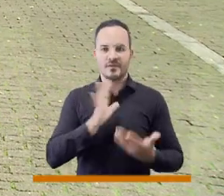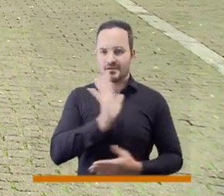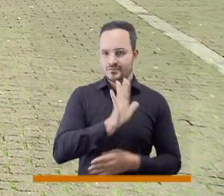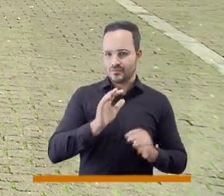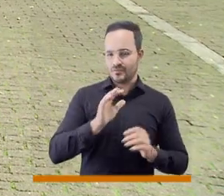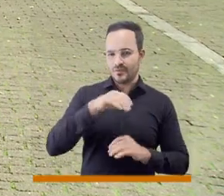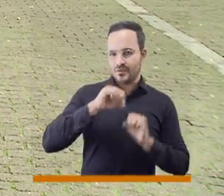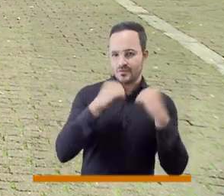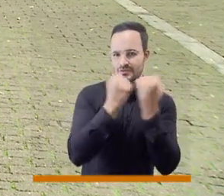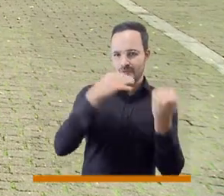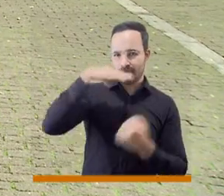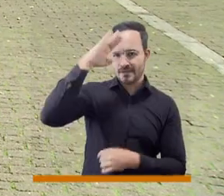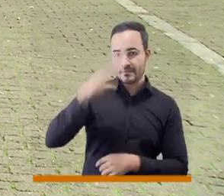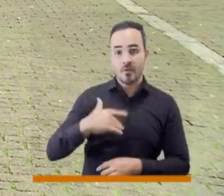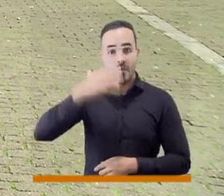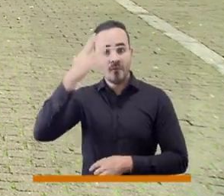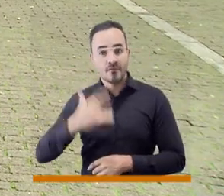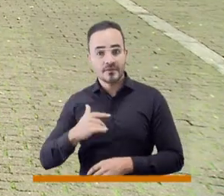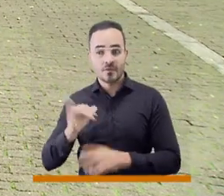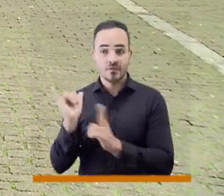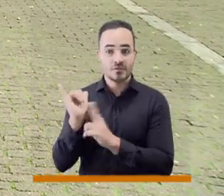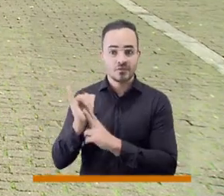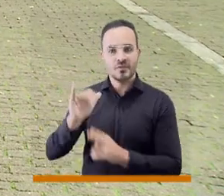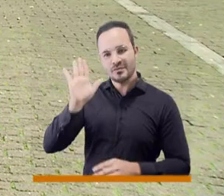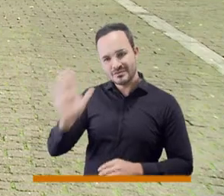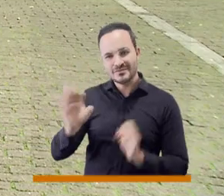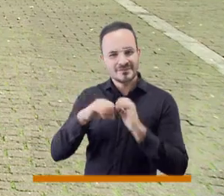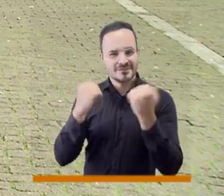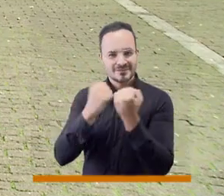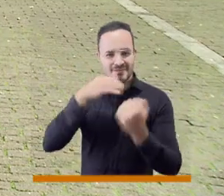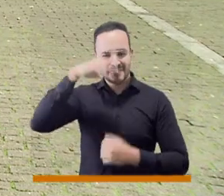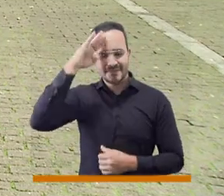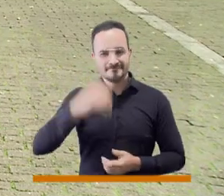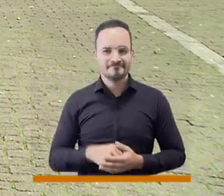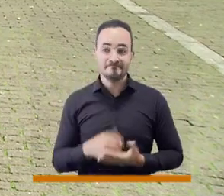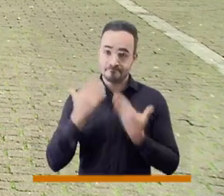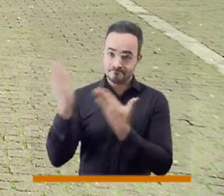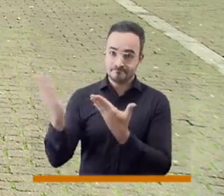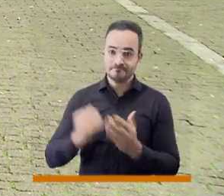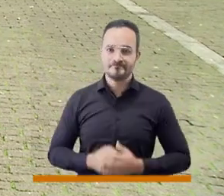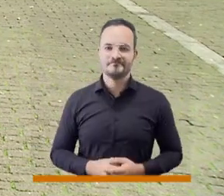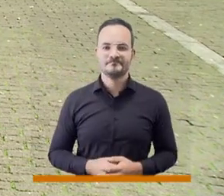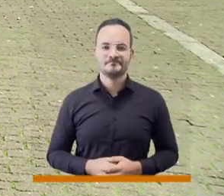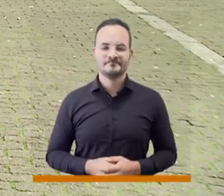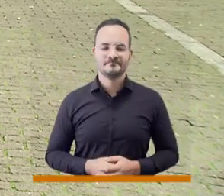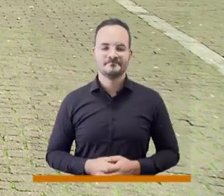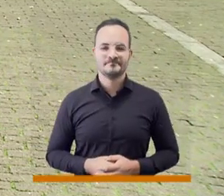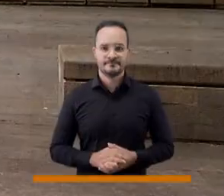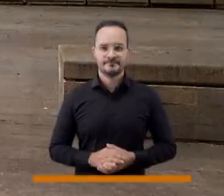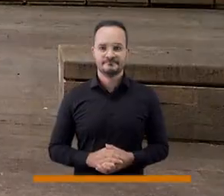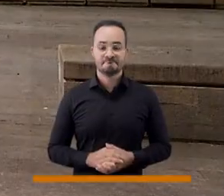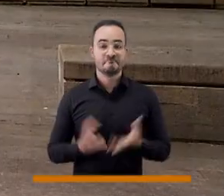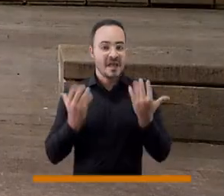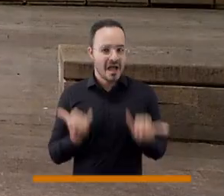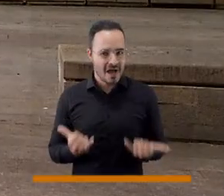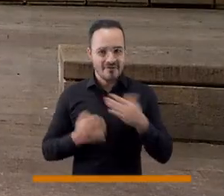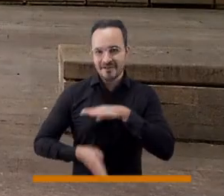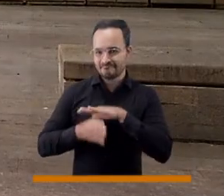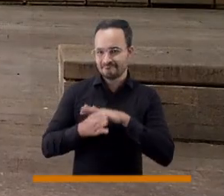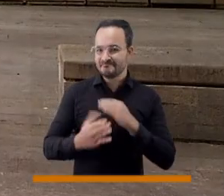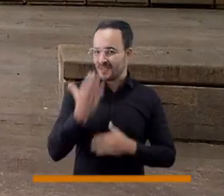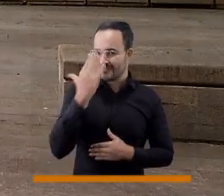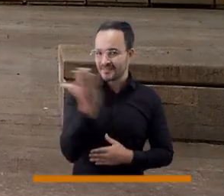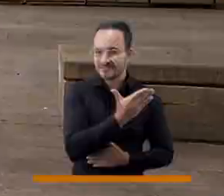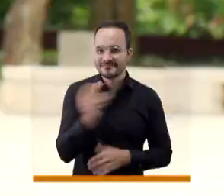como @consejomedellin y Facebook y en el canal de YouTube como Consejo de Medellín. Siga usted, Katherine. Y